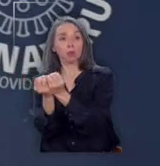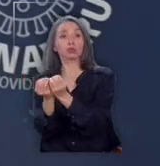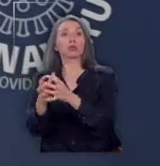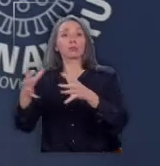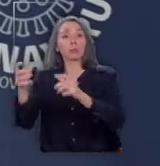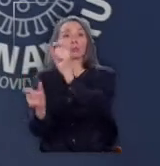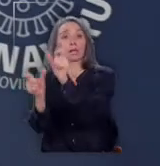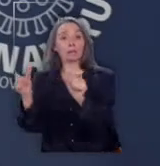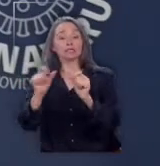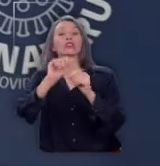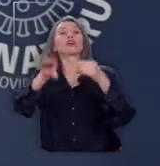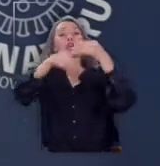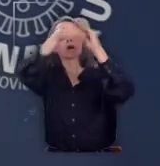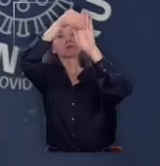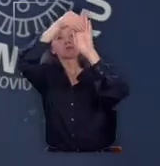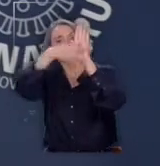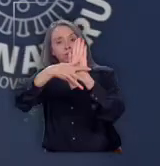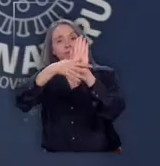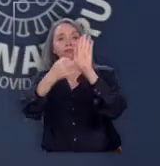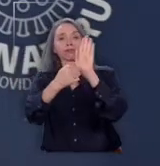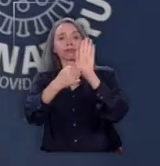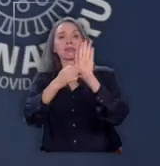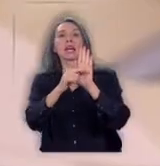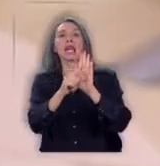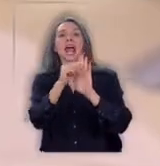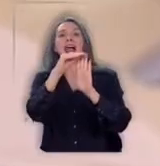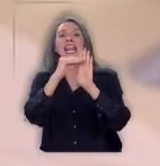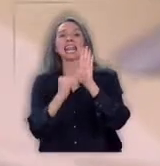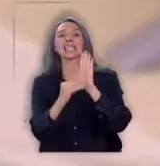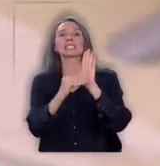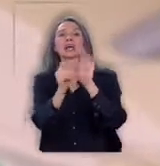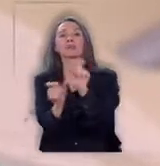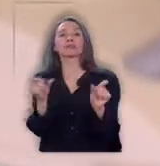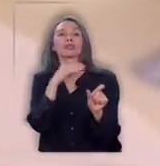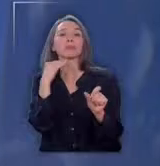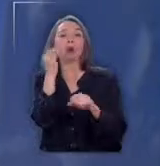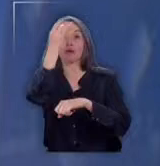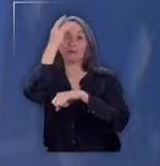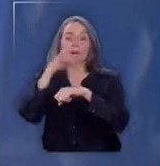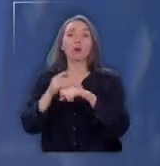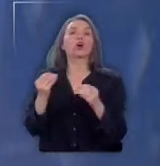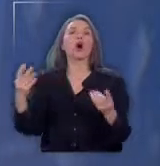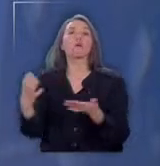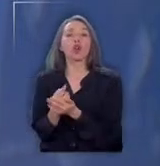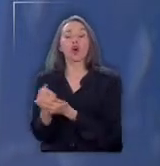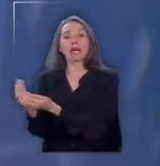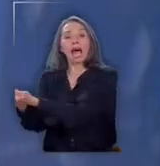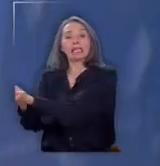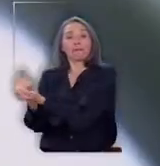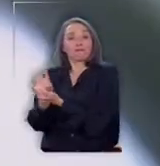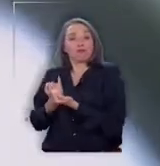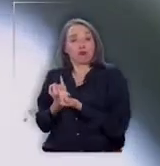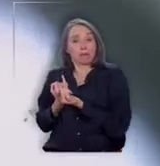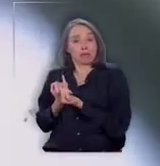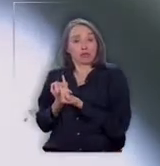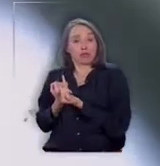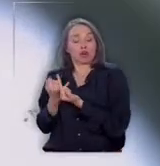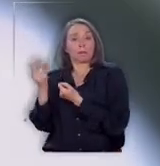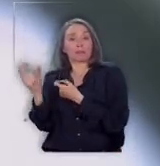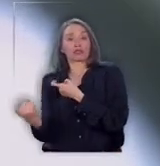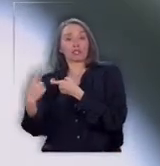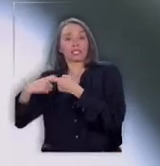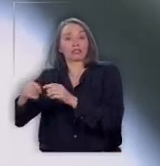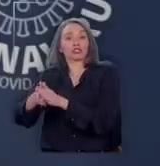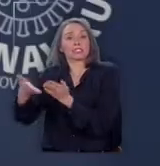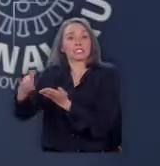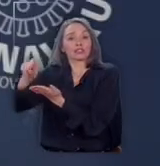significativo ingrese ahora a estas listas Esto se logra mediante un cruce de aquellos inscritos en el